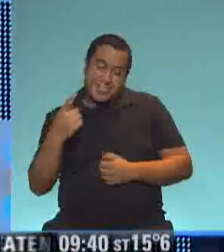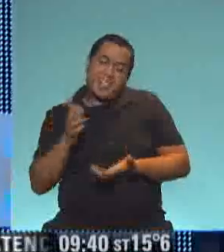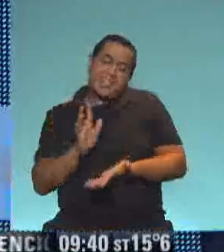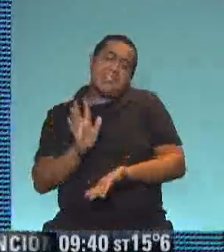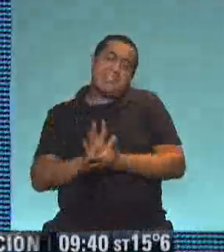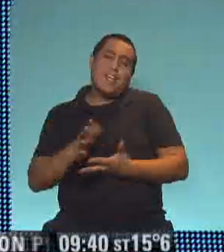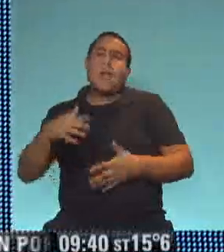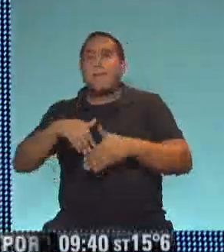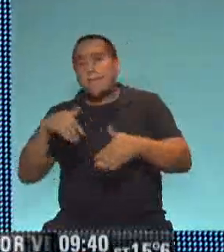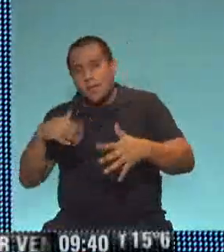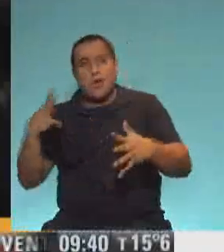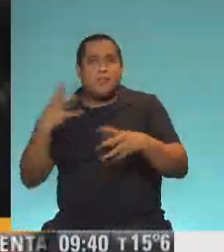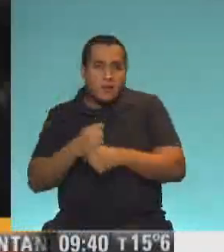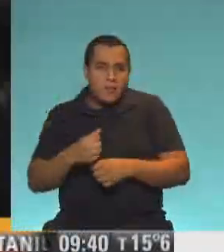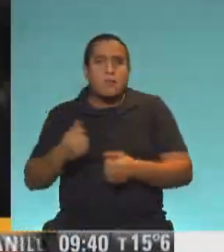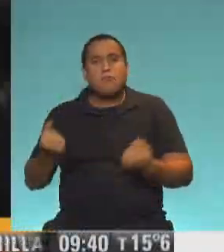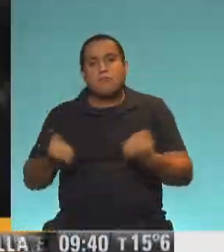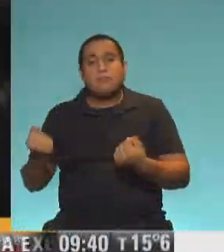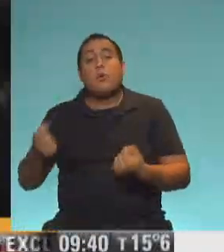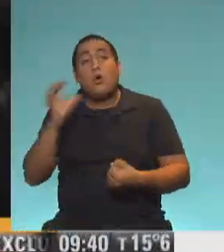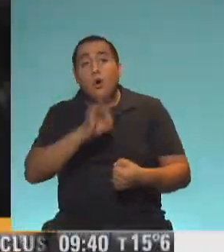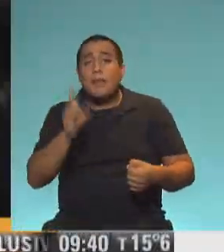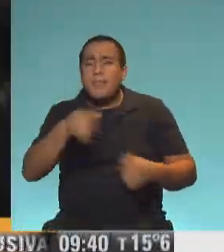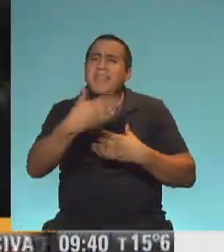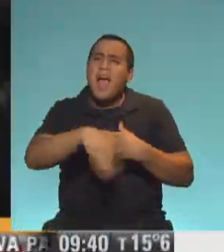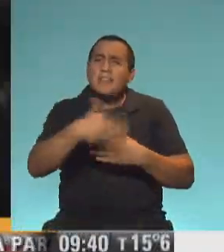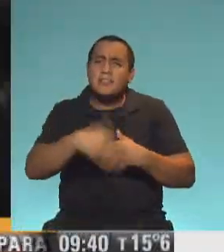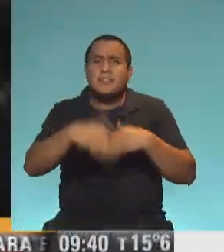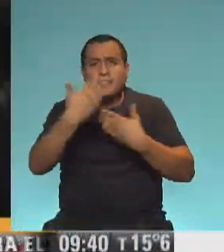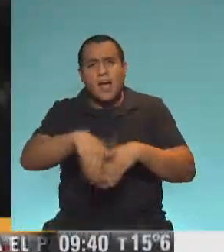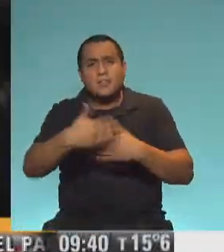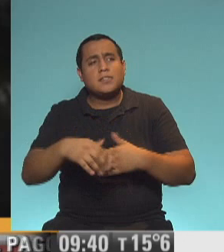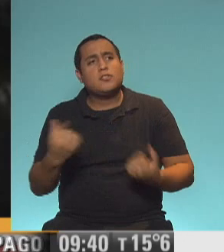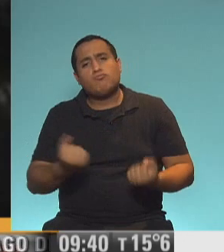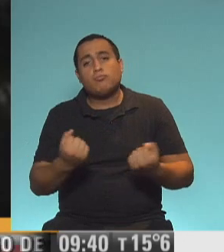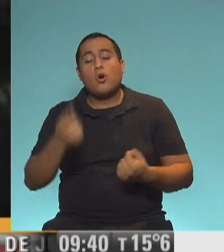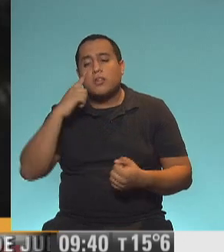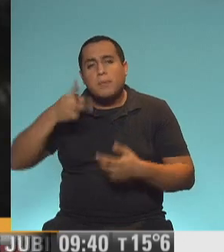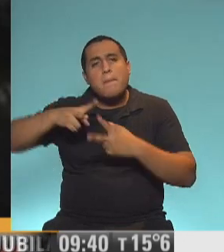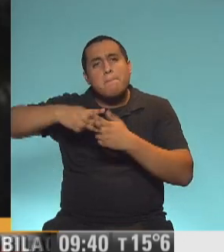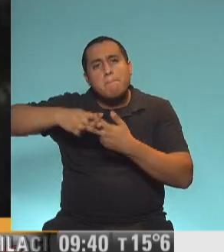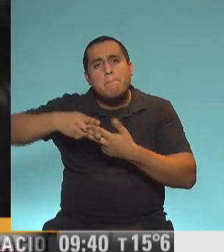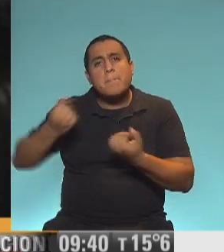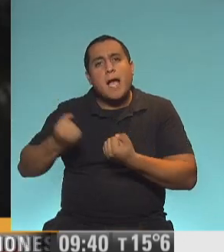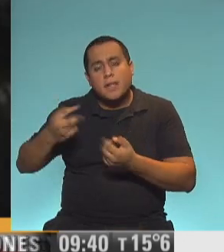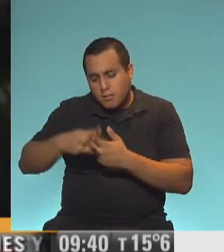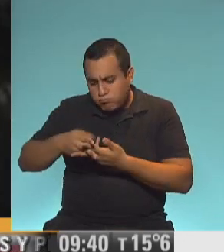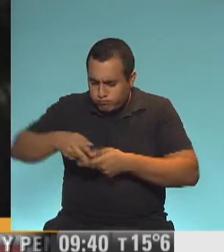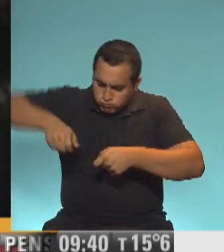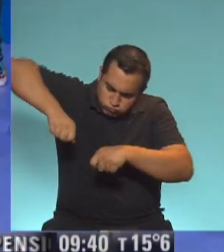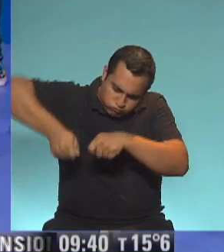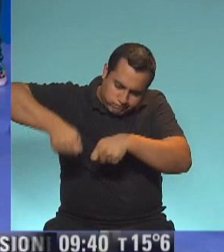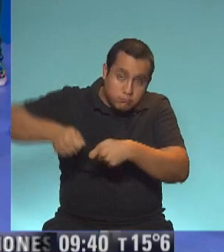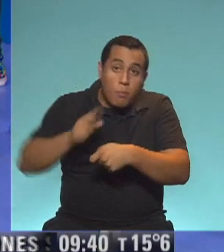distancia, media distancia, una genia la tía Elvira. Mujeres que manejan taxis también. Sí, también hay. ¿Bien? Mujeres mecánicas. También. La tía Elvira, ¿será